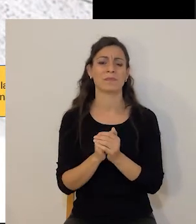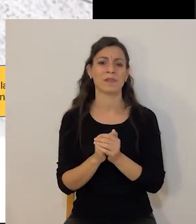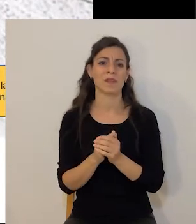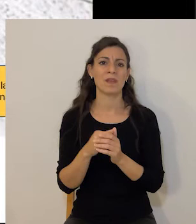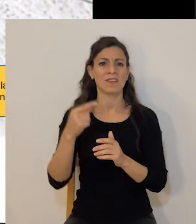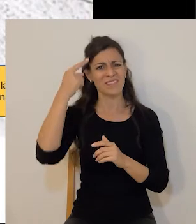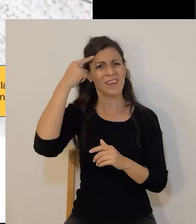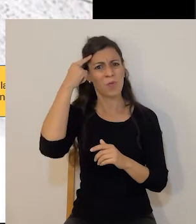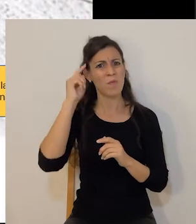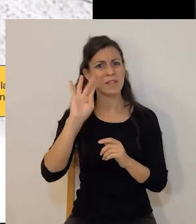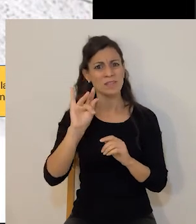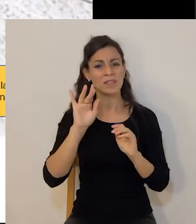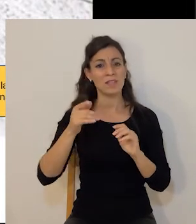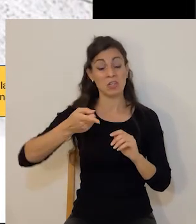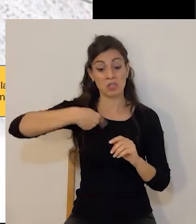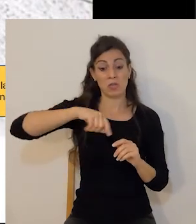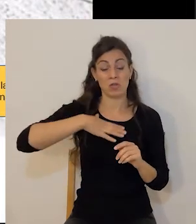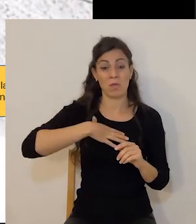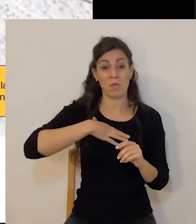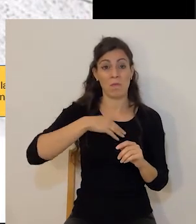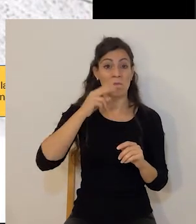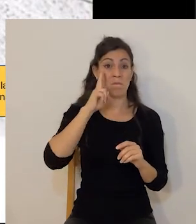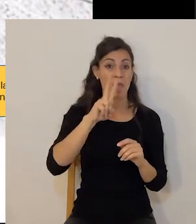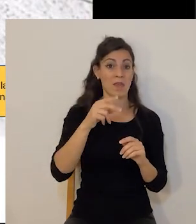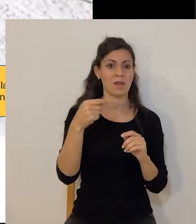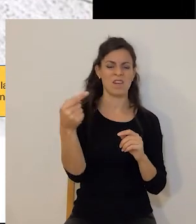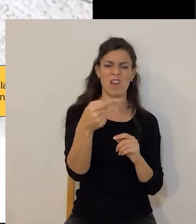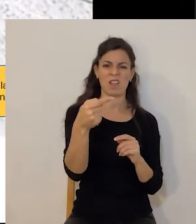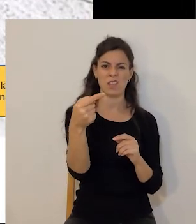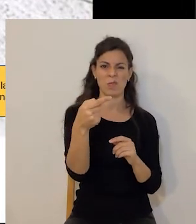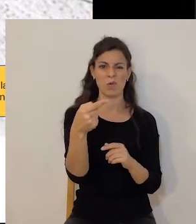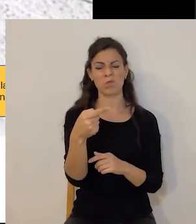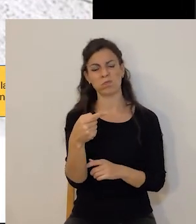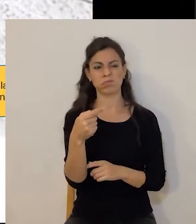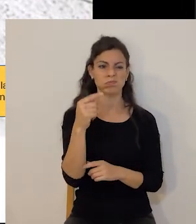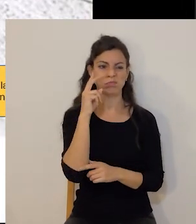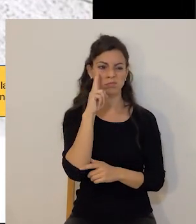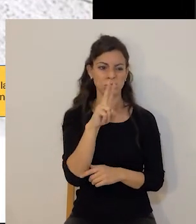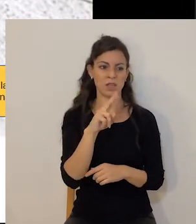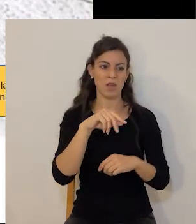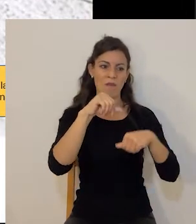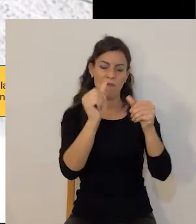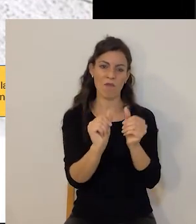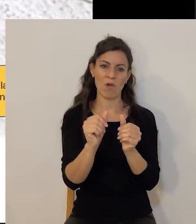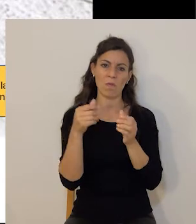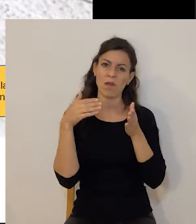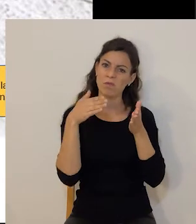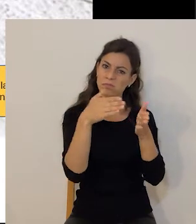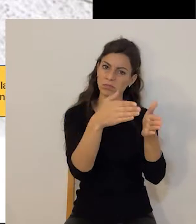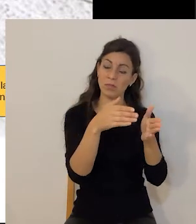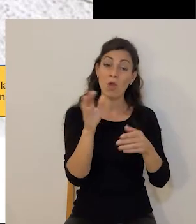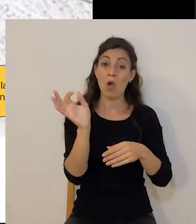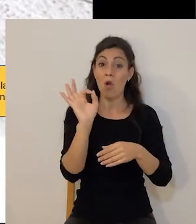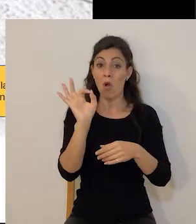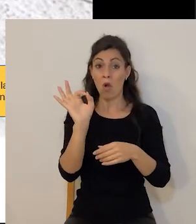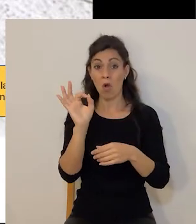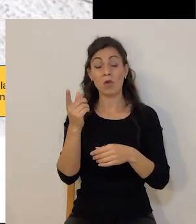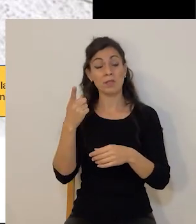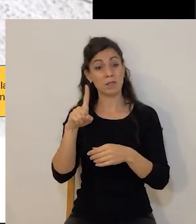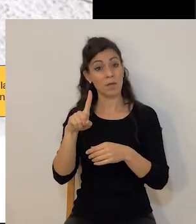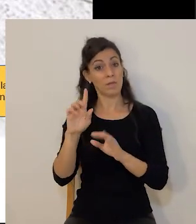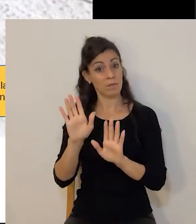verlo como algo negativo, ¿vale? Y entonces lo percibiremos de una forma diferente, o lo podemos ver